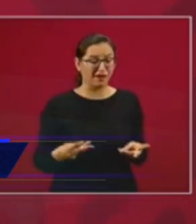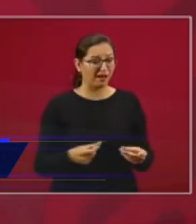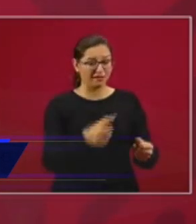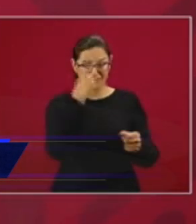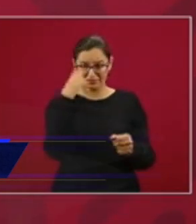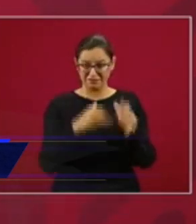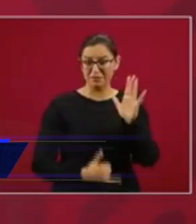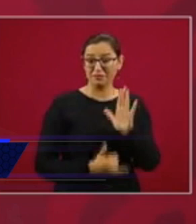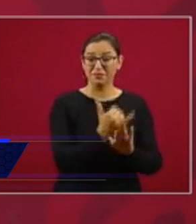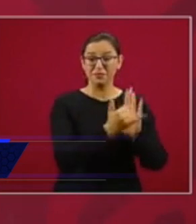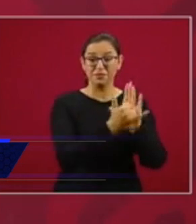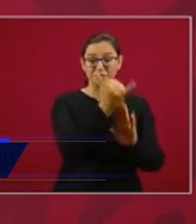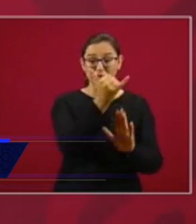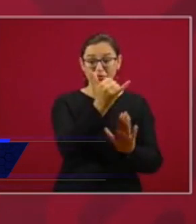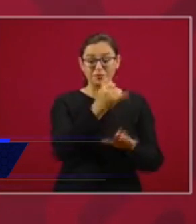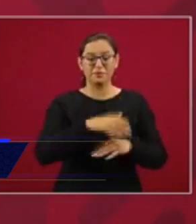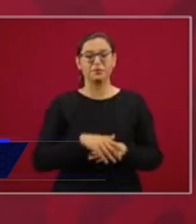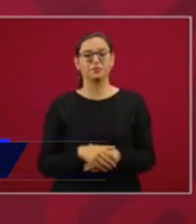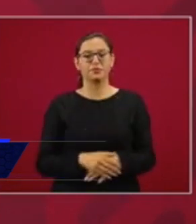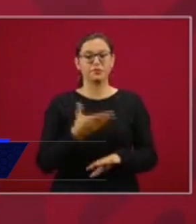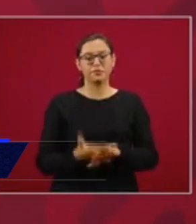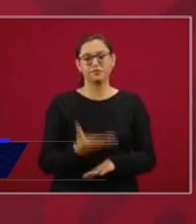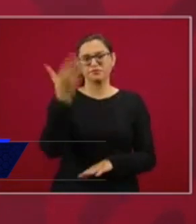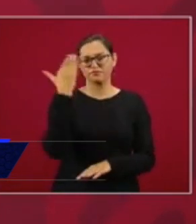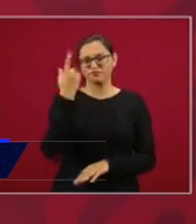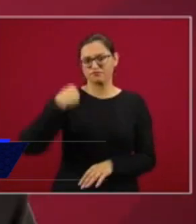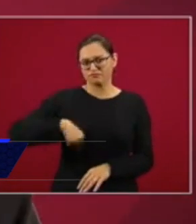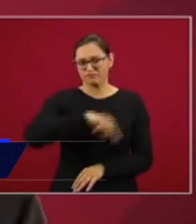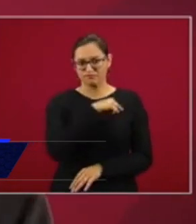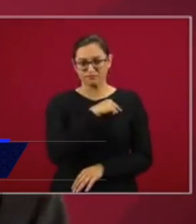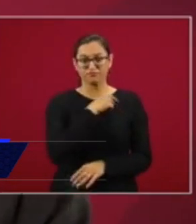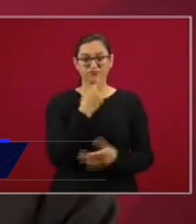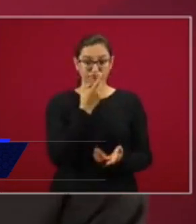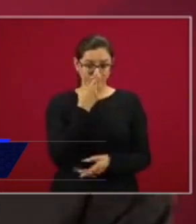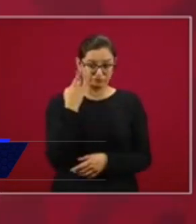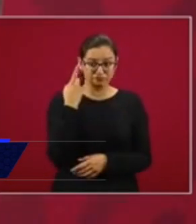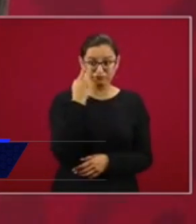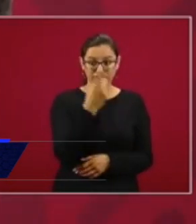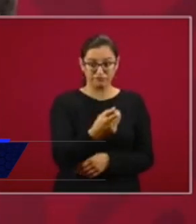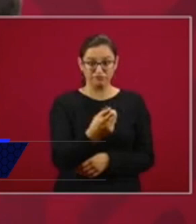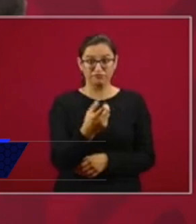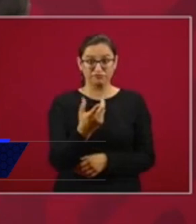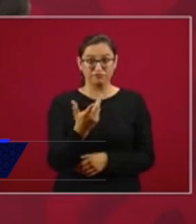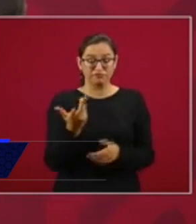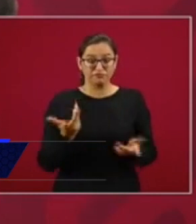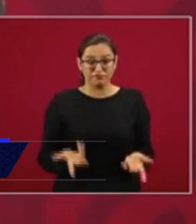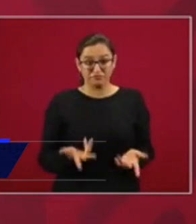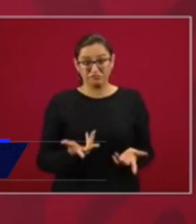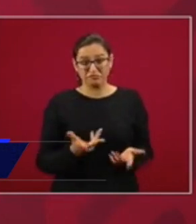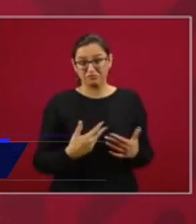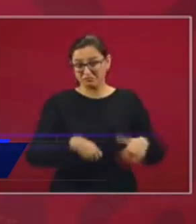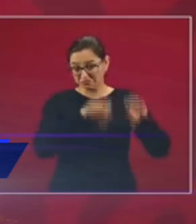Dijimos desde el principio que no podíamos dejar que se